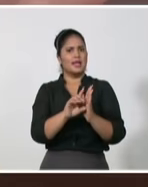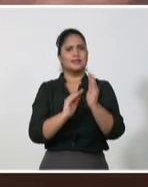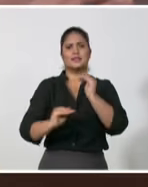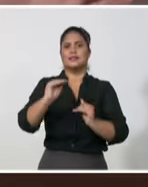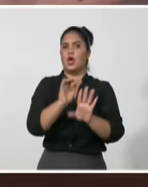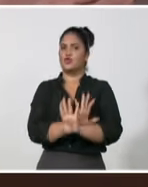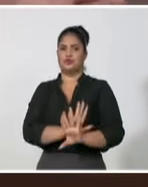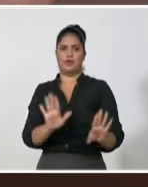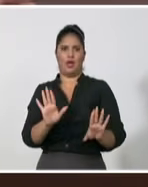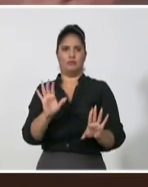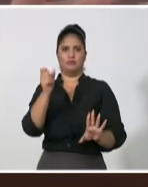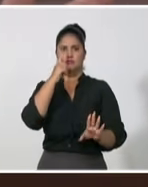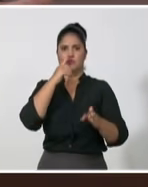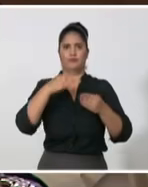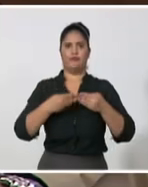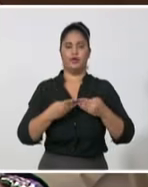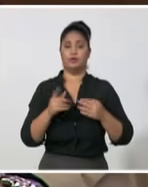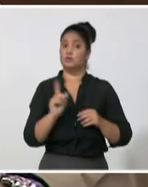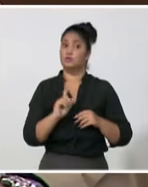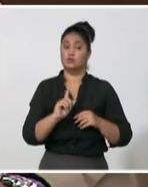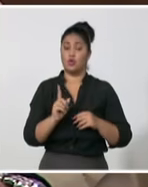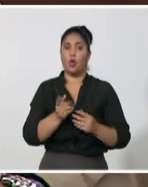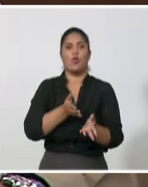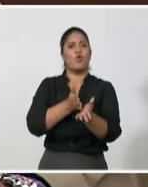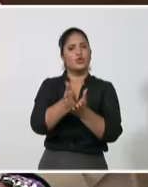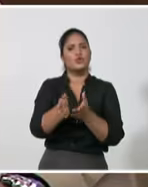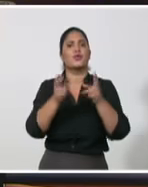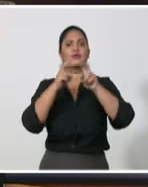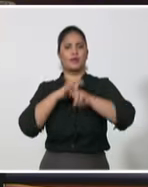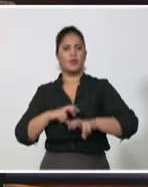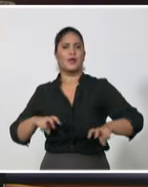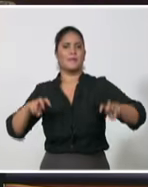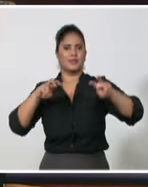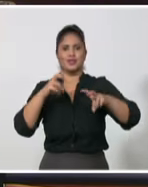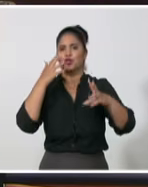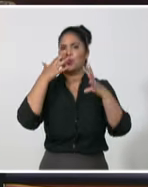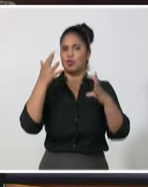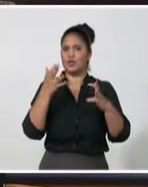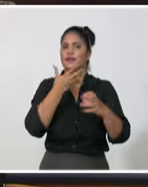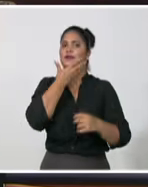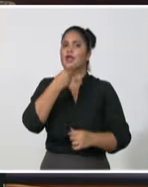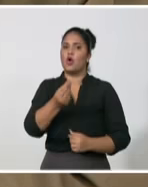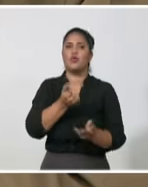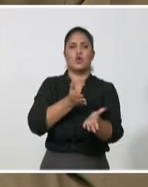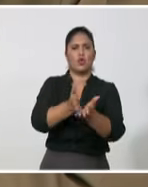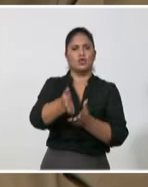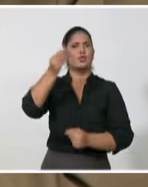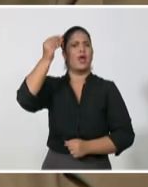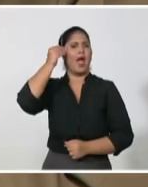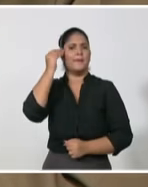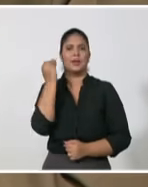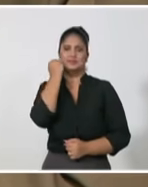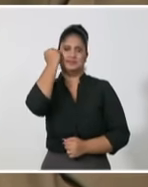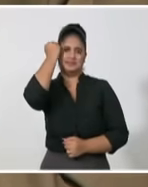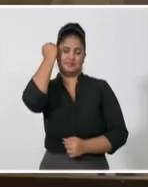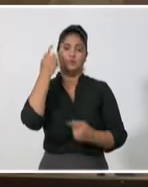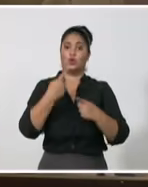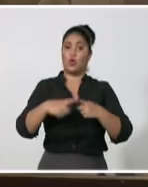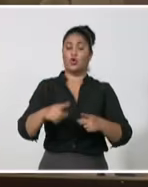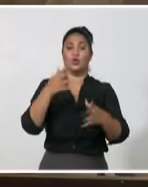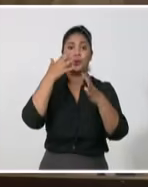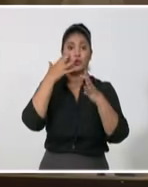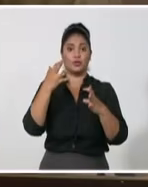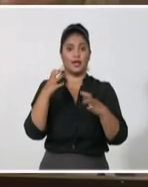porque nadie ha doctor si no ha investigado los delegados resaltaron además la positiva influencia del servicio militar en la formación de los jóvenes